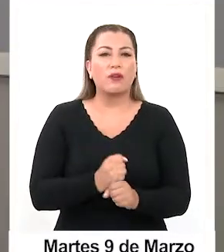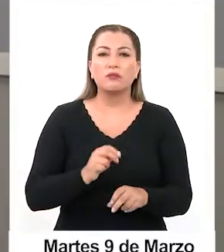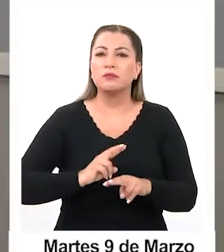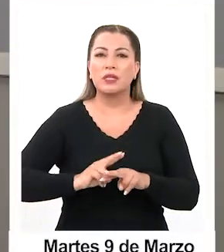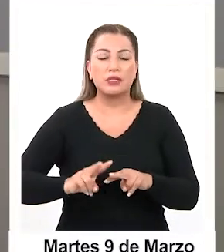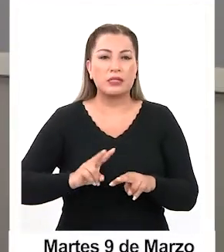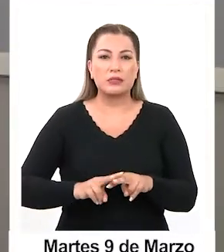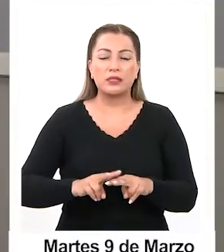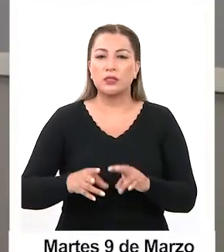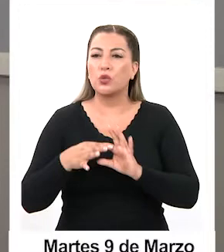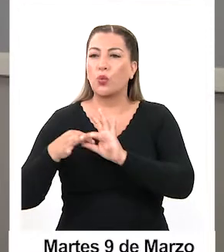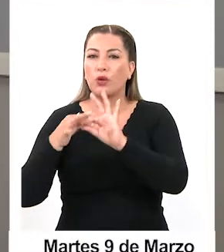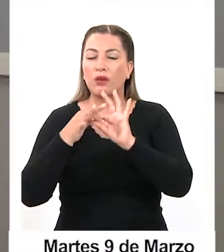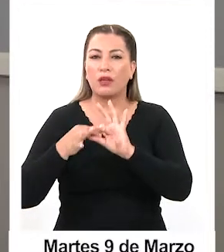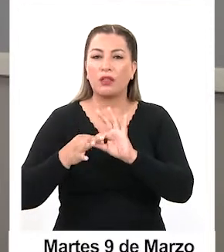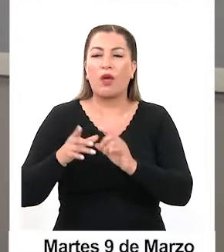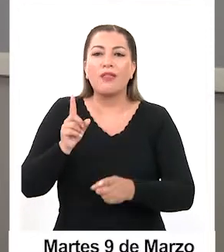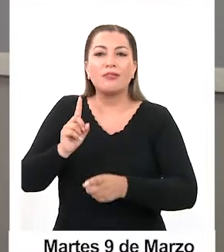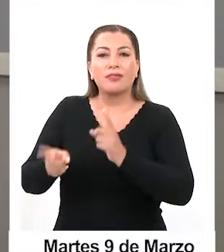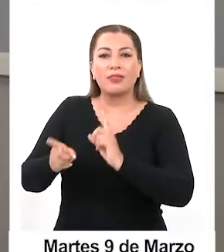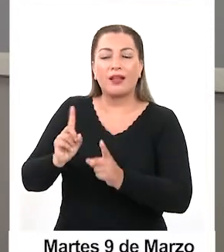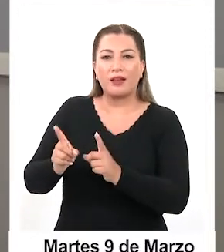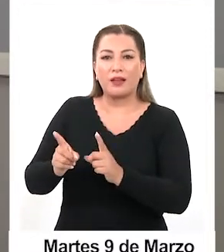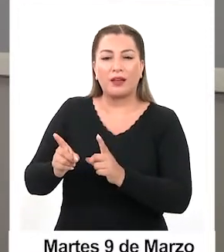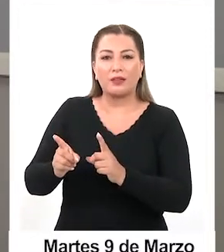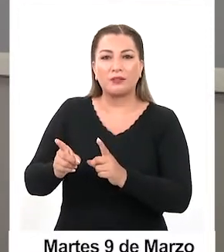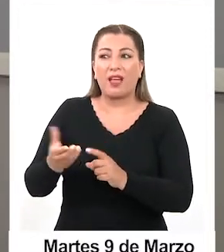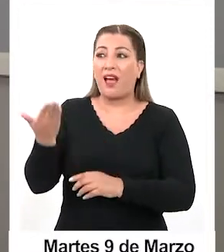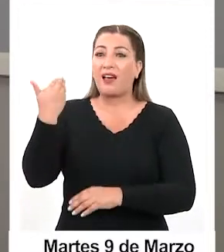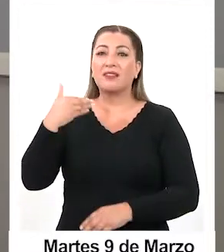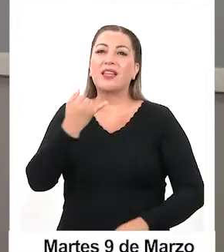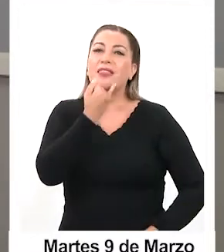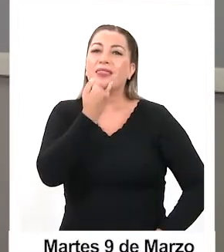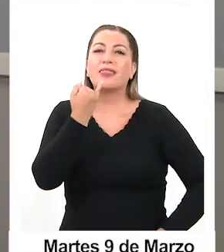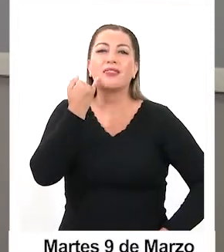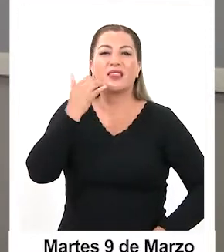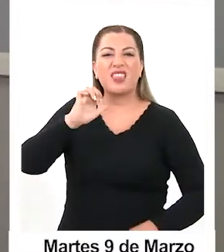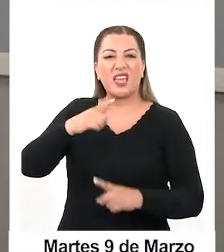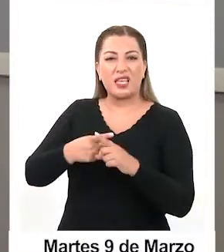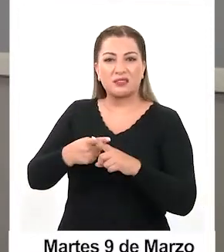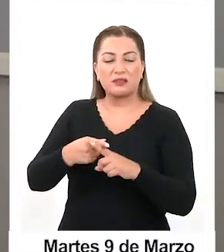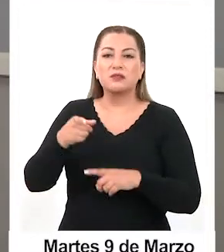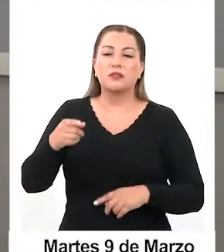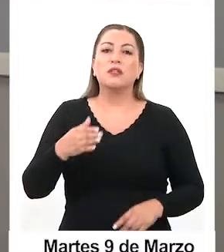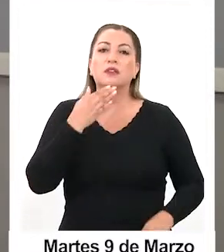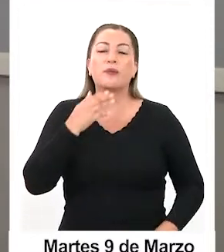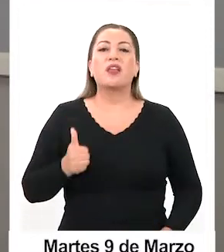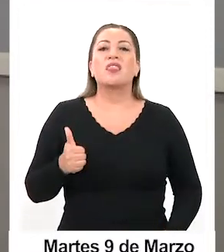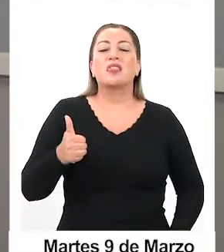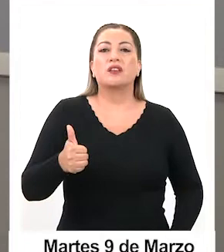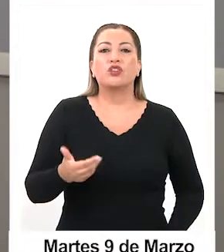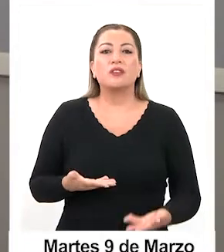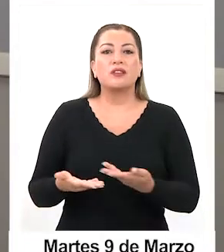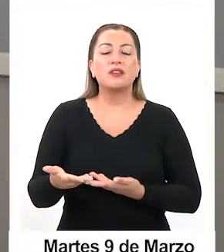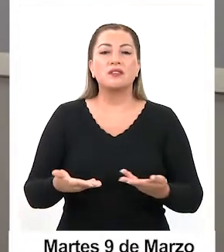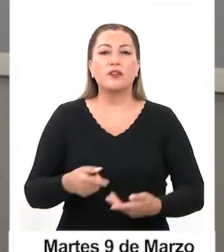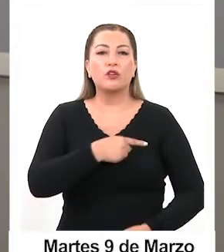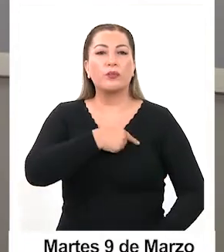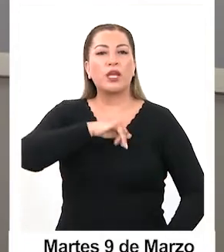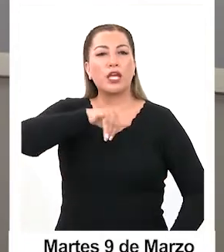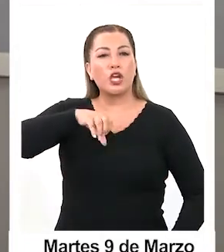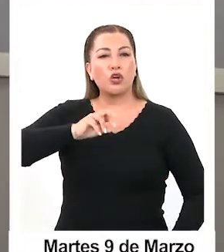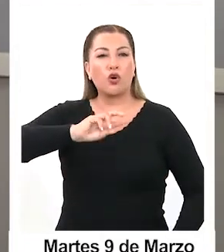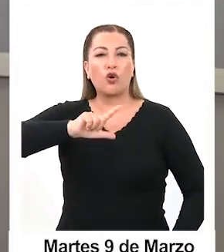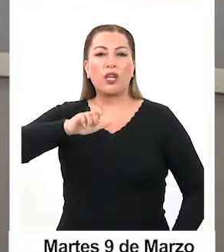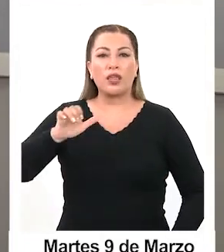muy de la mano con el delegado, en ese momento era el intendente regional, con el director de servicio, don Jorge Galleguillo,